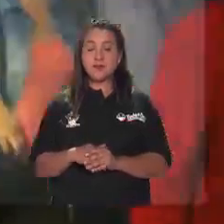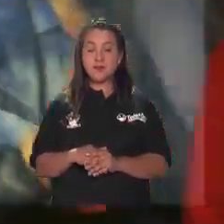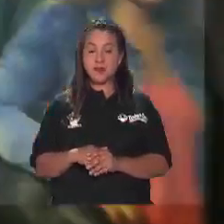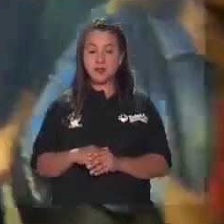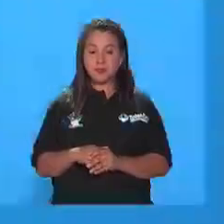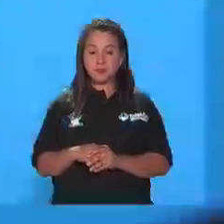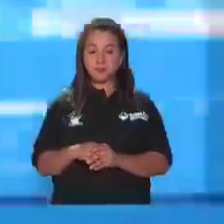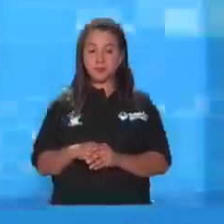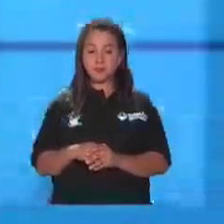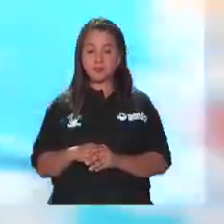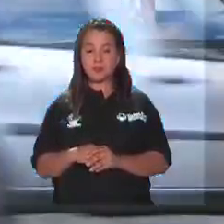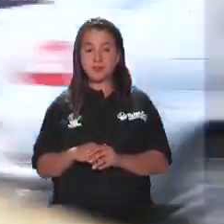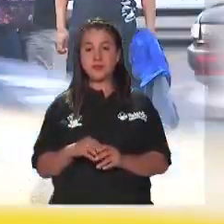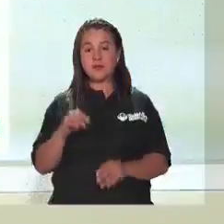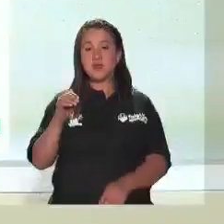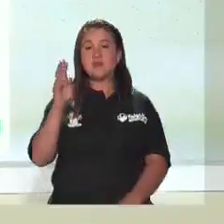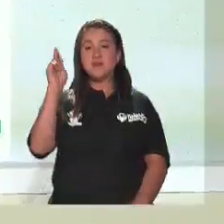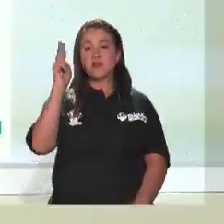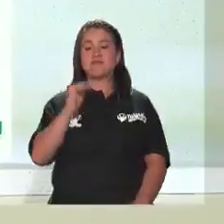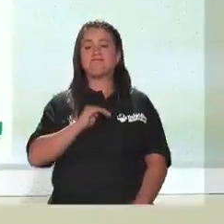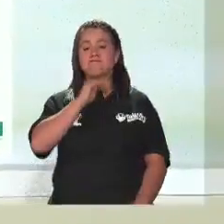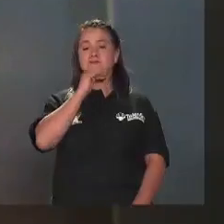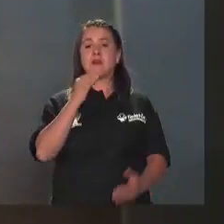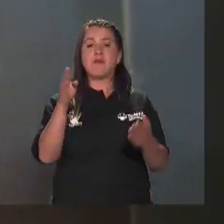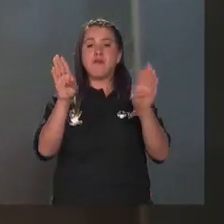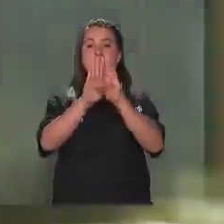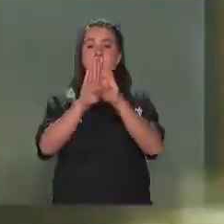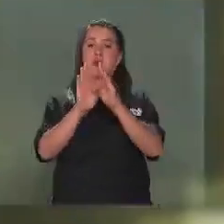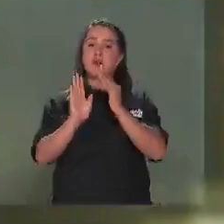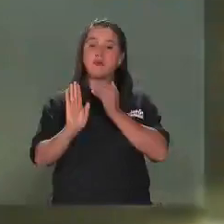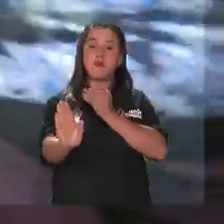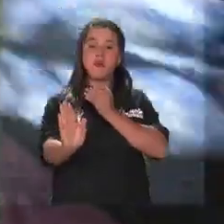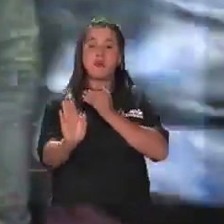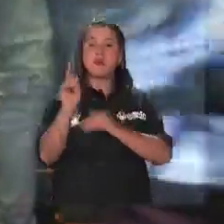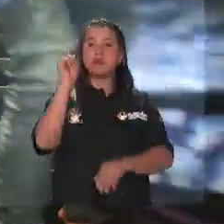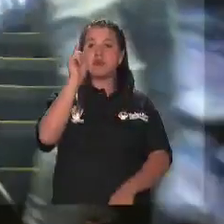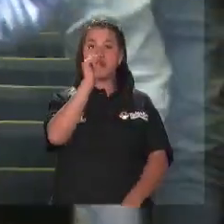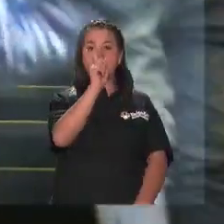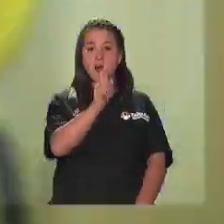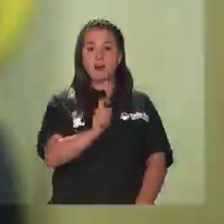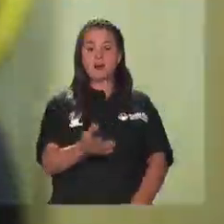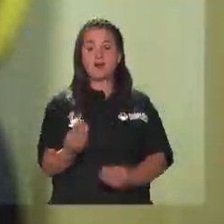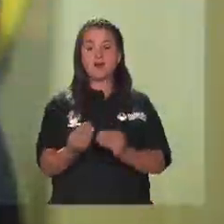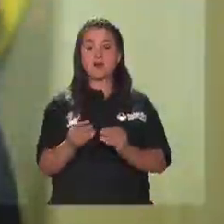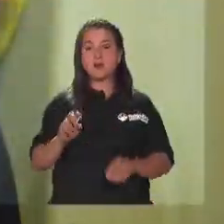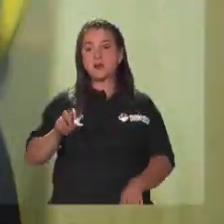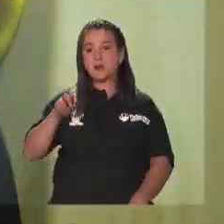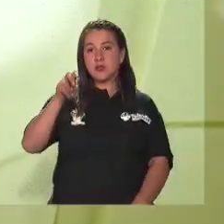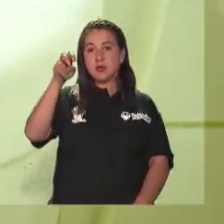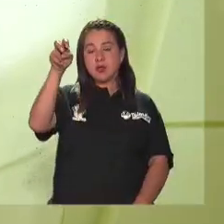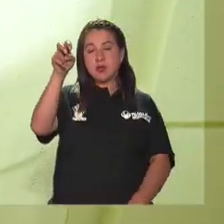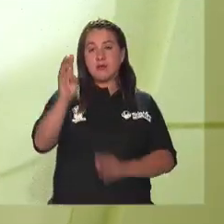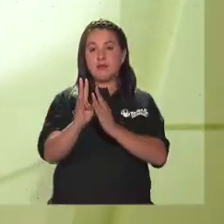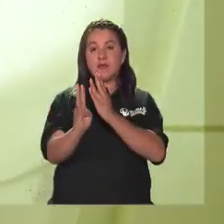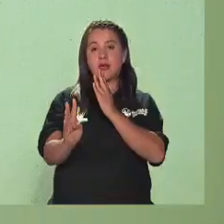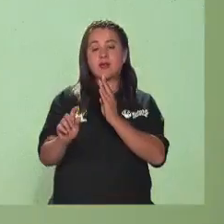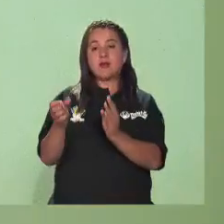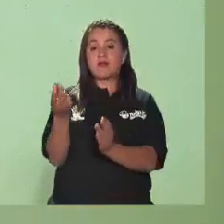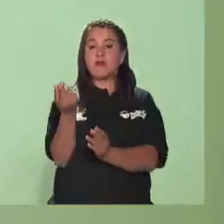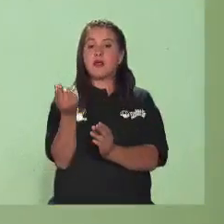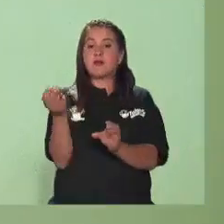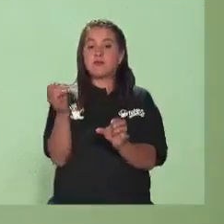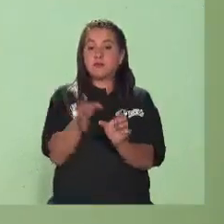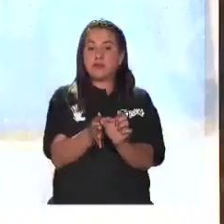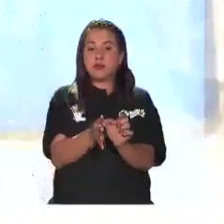Ahora apunta en el metro. Las micros llenas. Las puertas que dicen tire. Los botones de los ascensores. Mucha gente en las escaleras. Cargar la tarjeta VIP. Ir al baño.